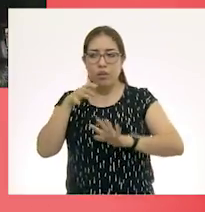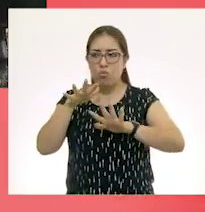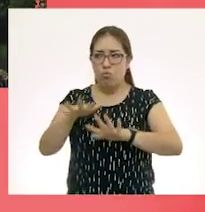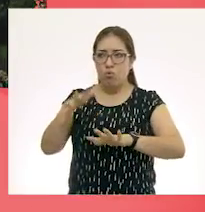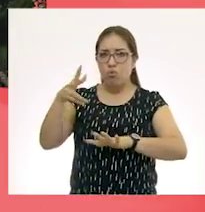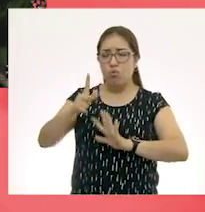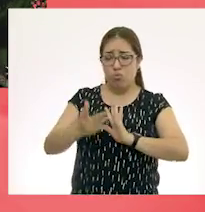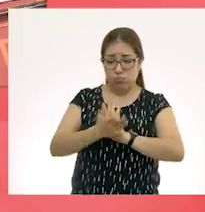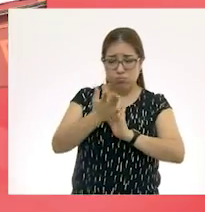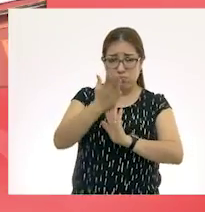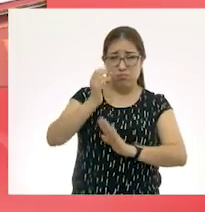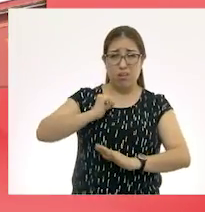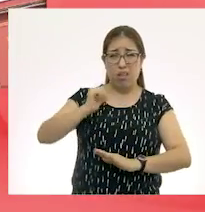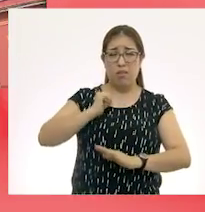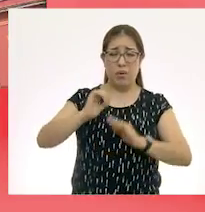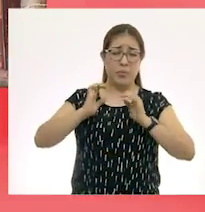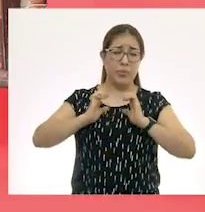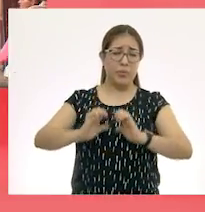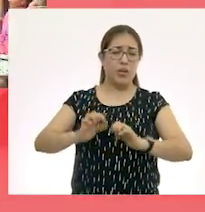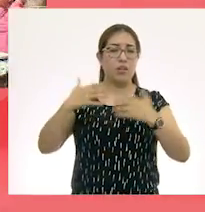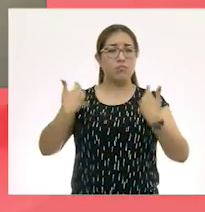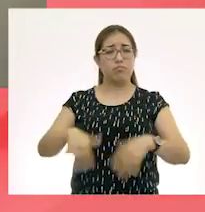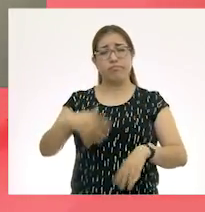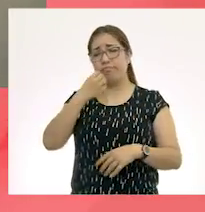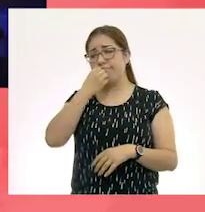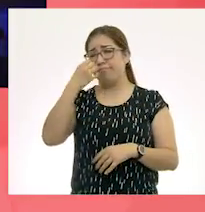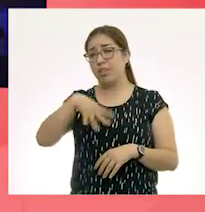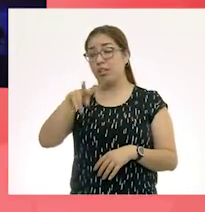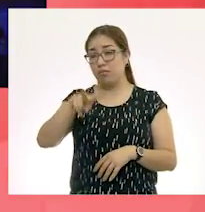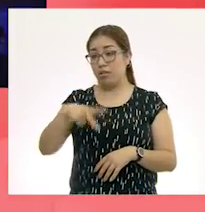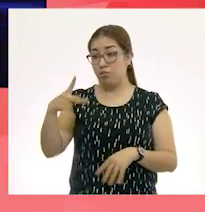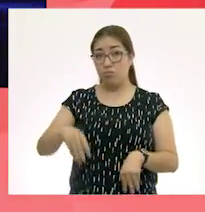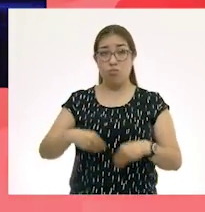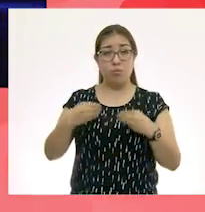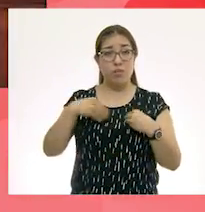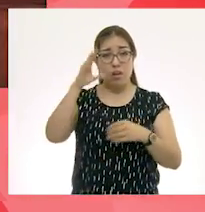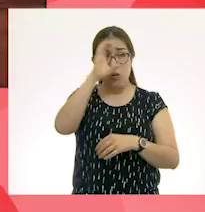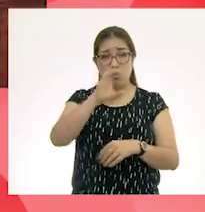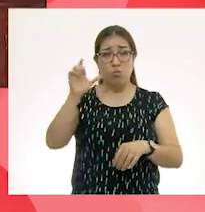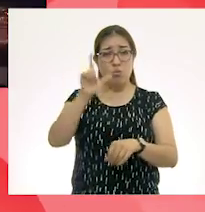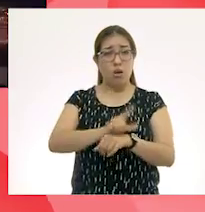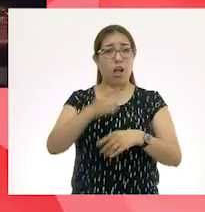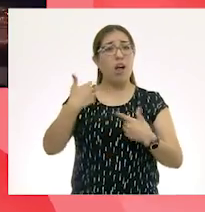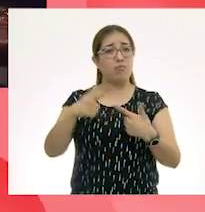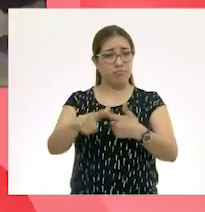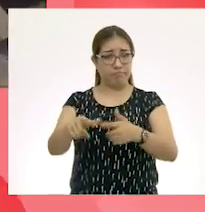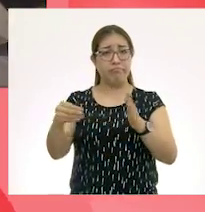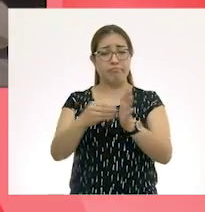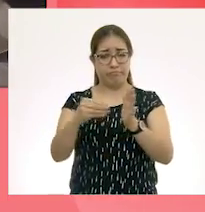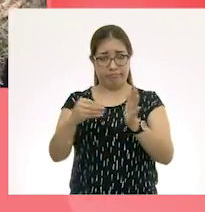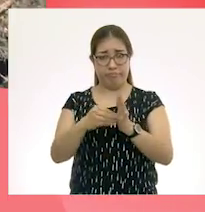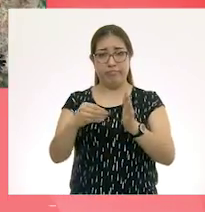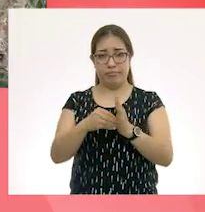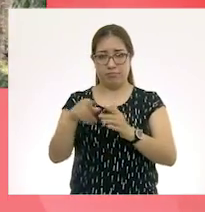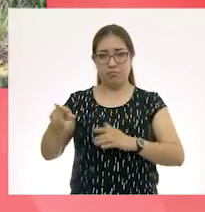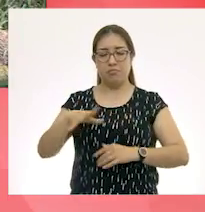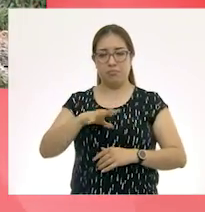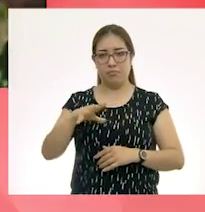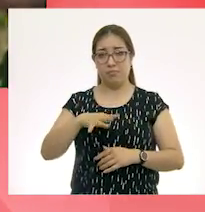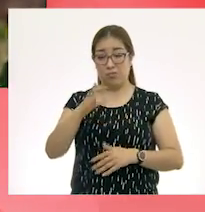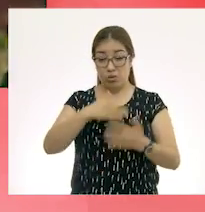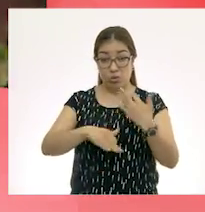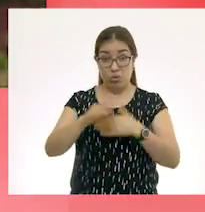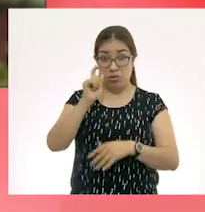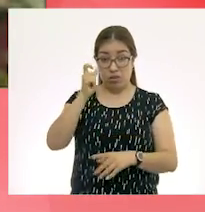pasado arquitectónico espectacular y también una vida cultural activa en el presente. Y no todo es la